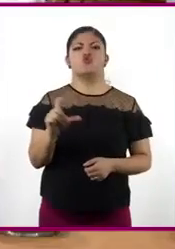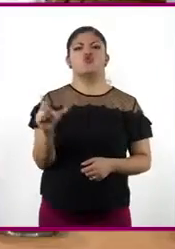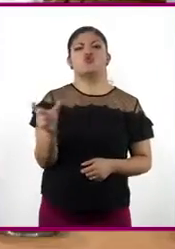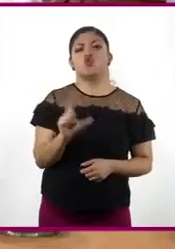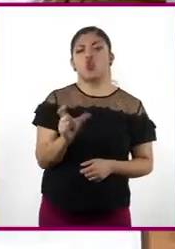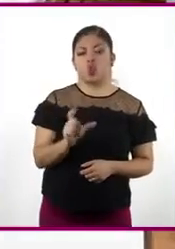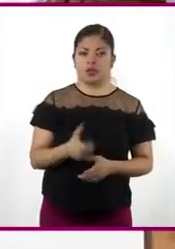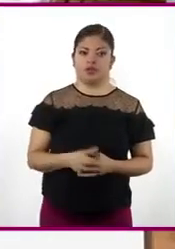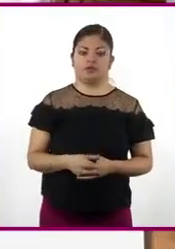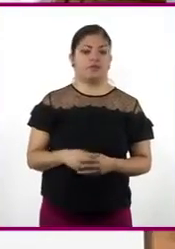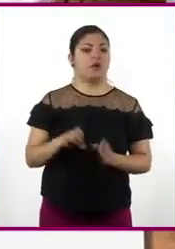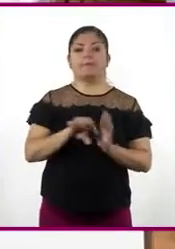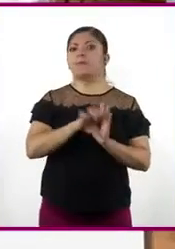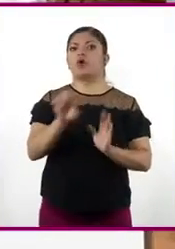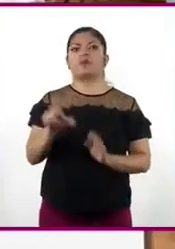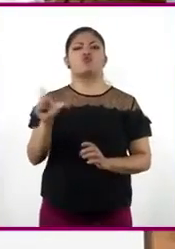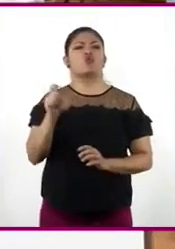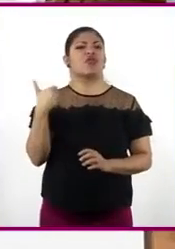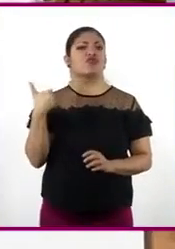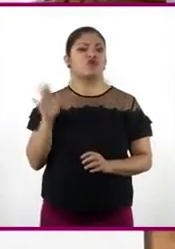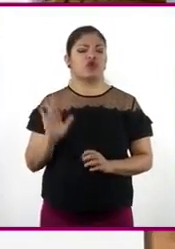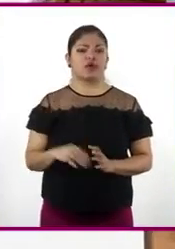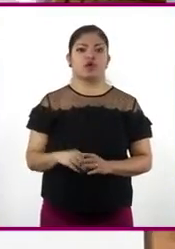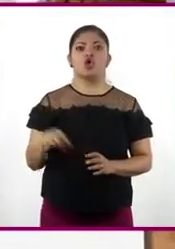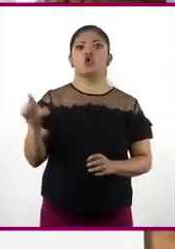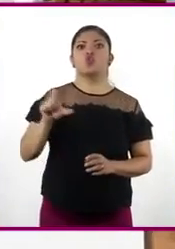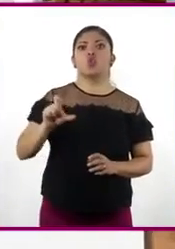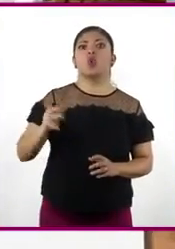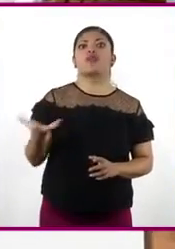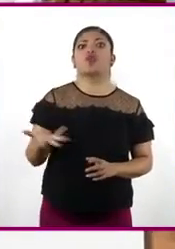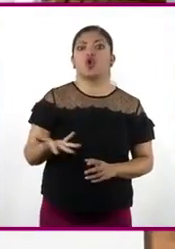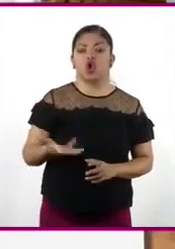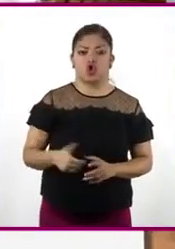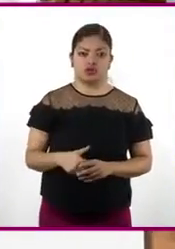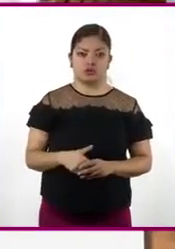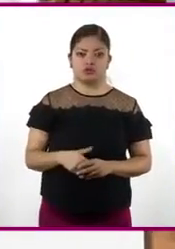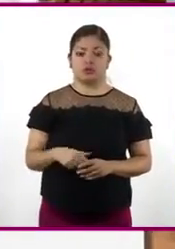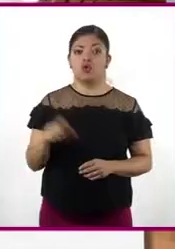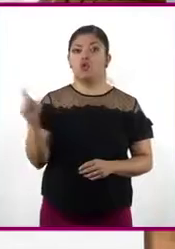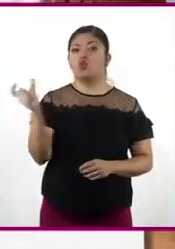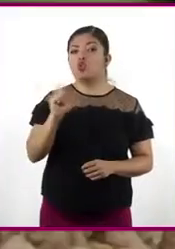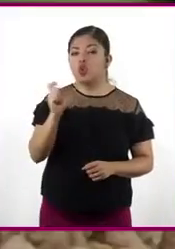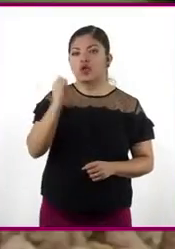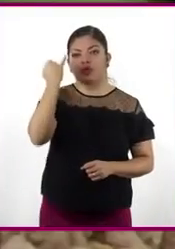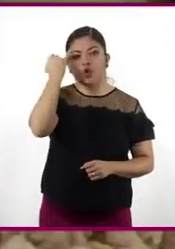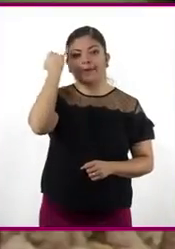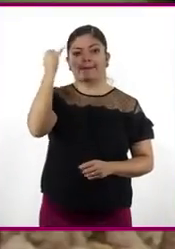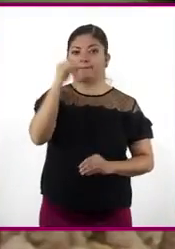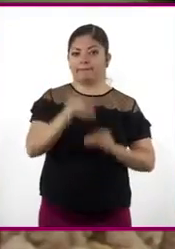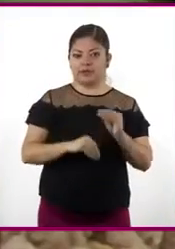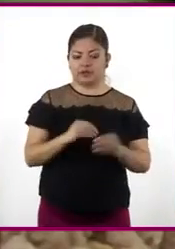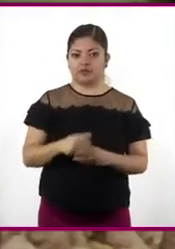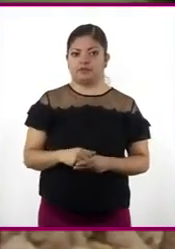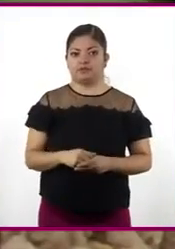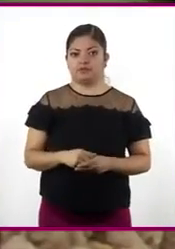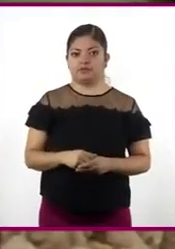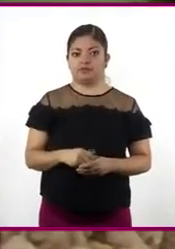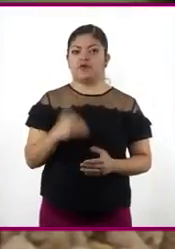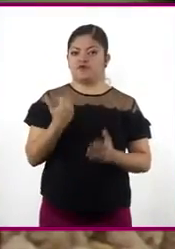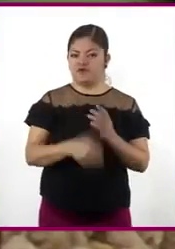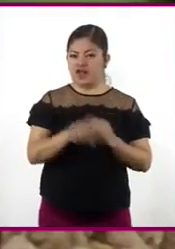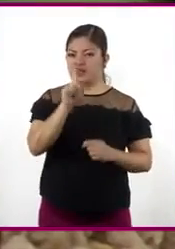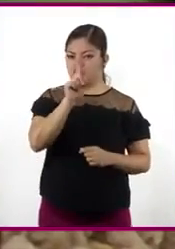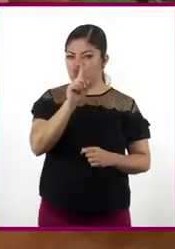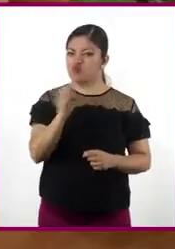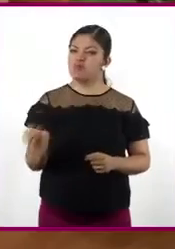Por ejemplo, ¿cuándo fue? ¿Cuándo lo hizo? ¿Cuándo lo inventó? Añadimos un extra